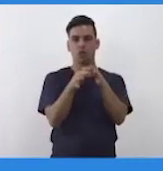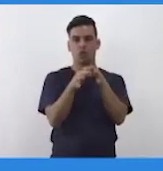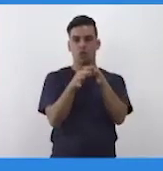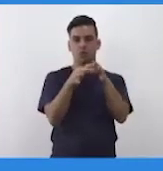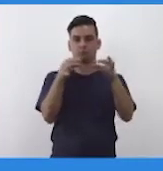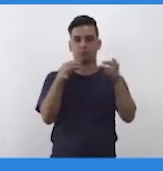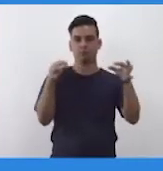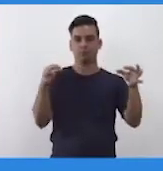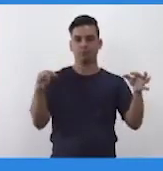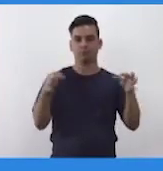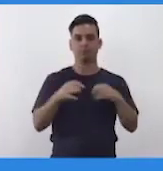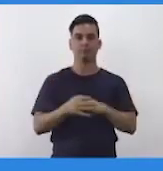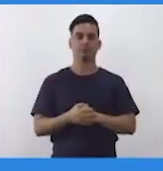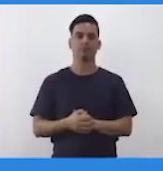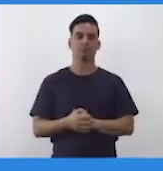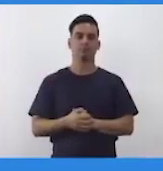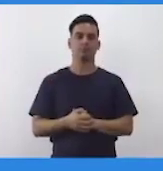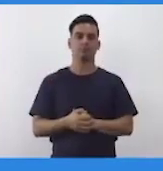energía.